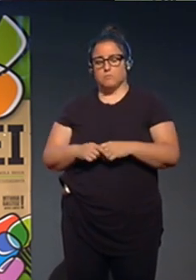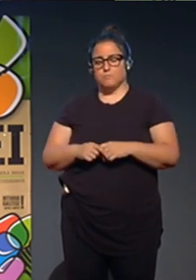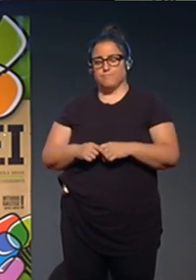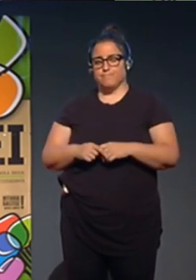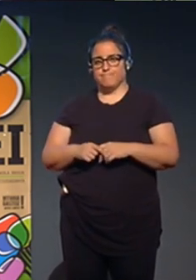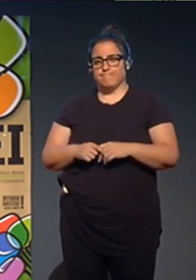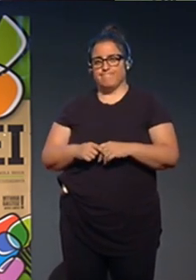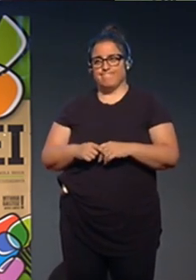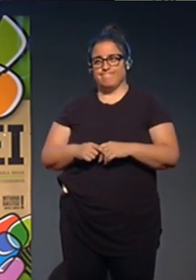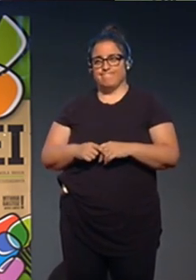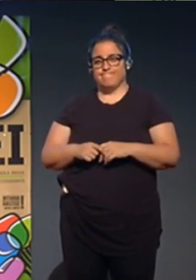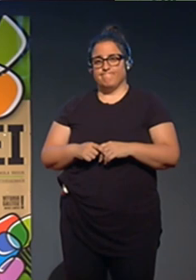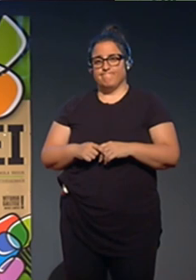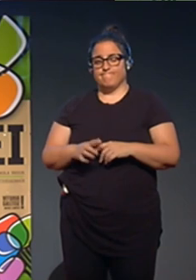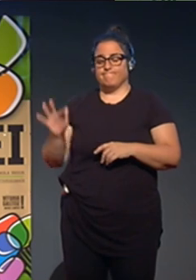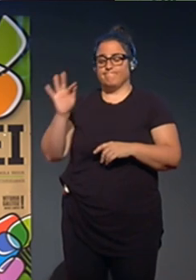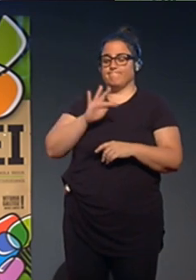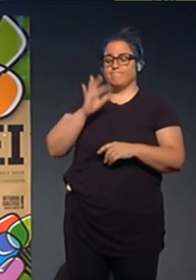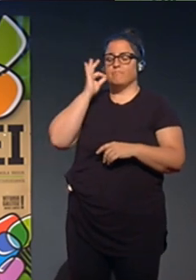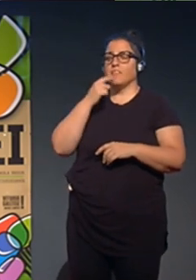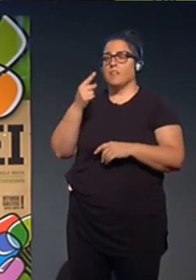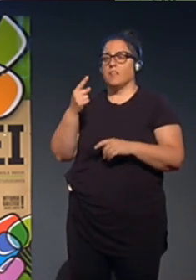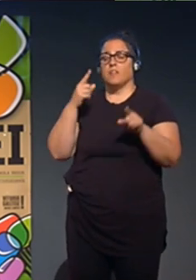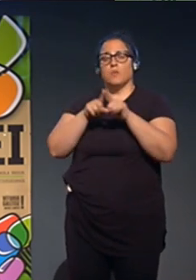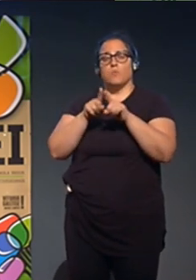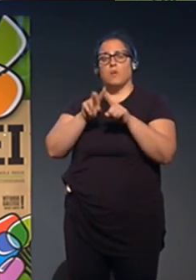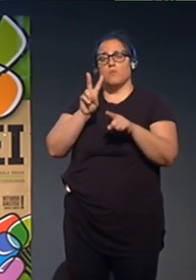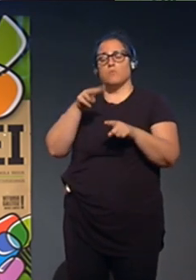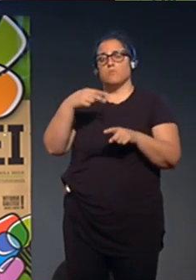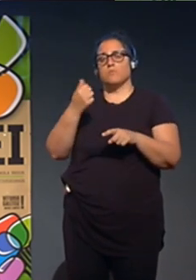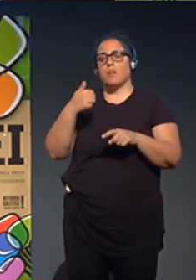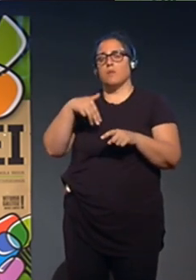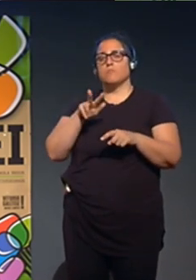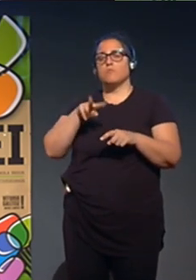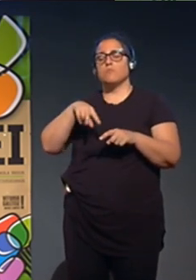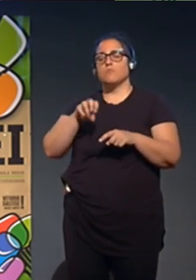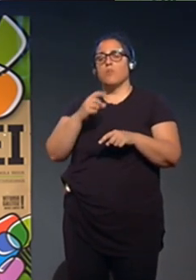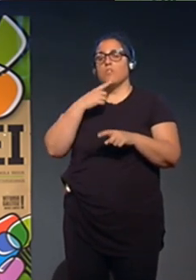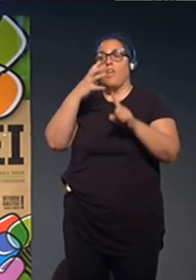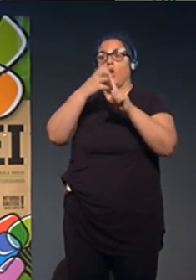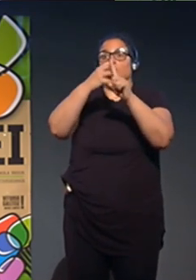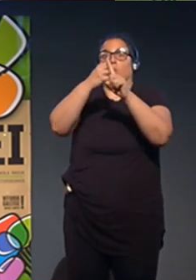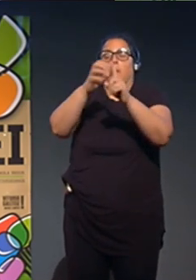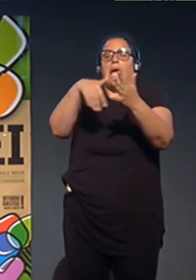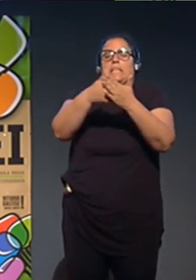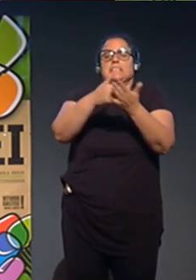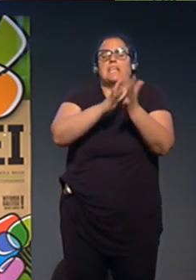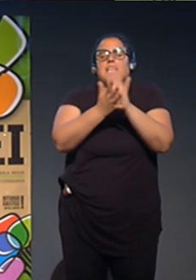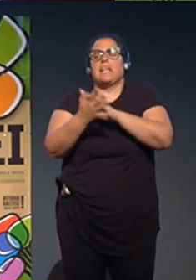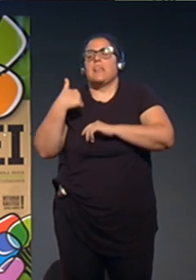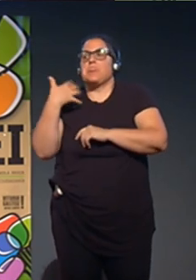humano Pues eso lo que decía una muno no que era utopía hasta que cco empezaban a pensarlo y entonces era